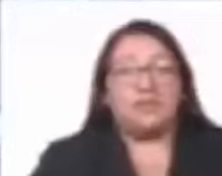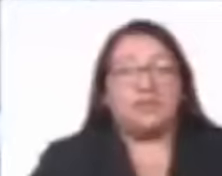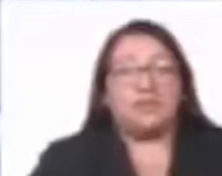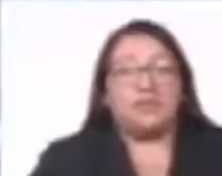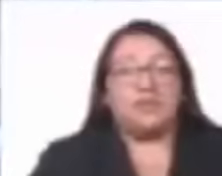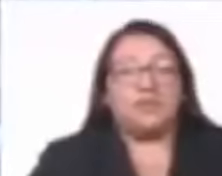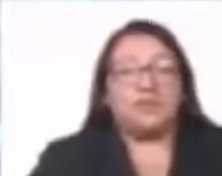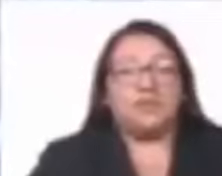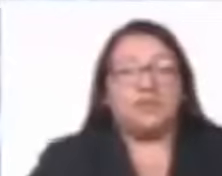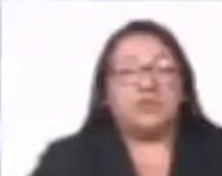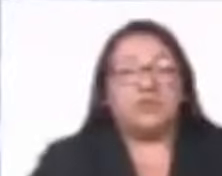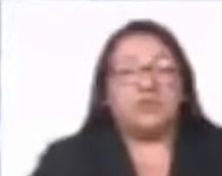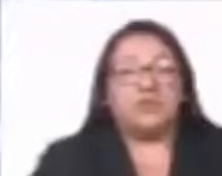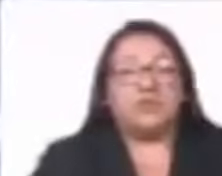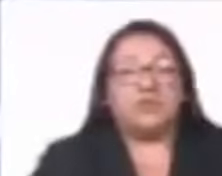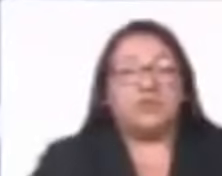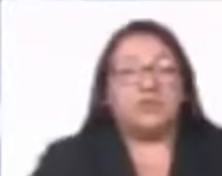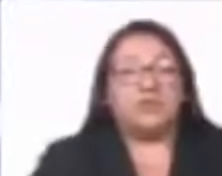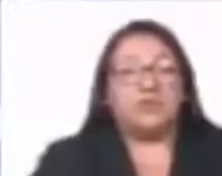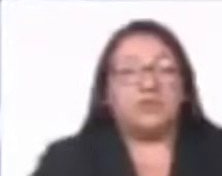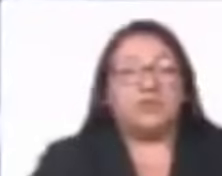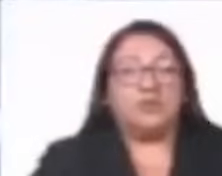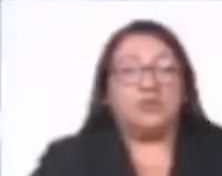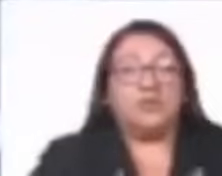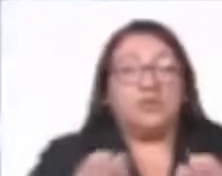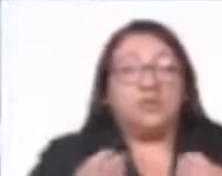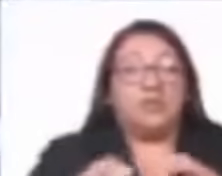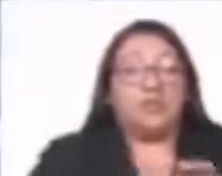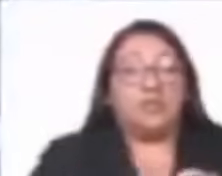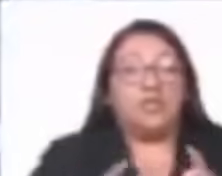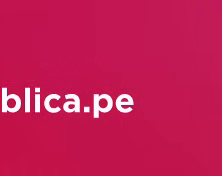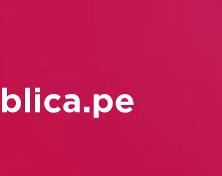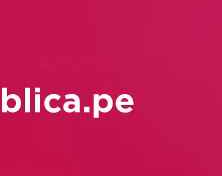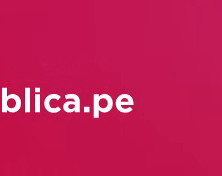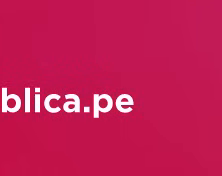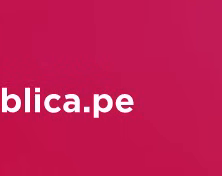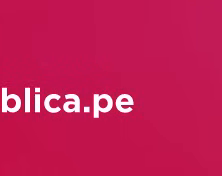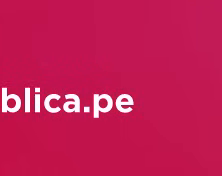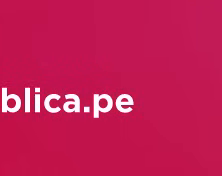habla lo que le da la gana e inventa lo que quiere. Entonces, esa es la cuestión.